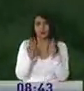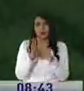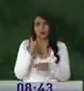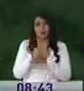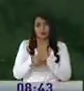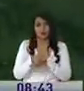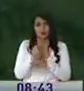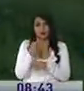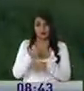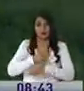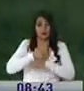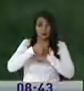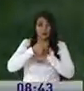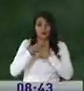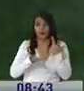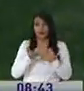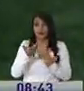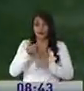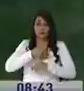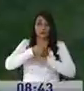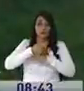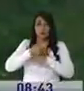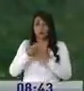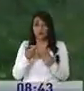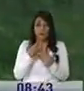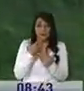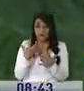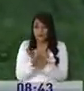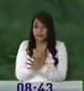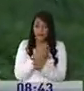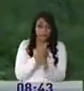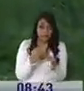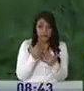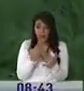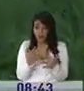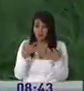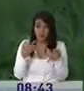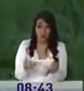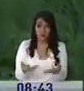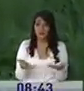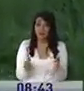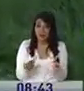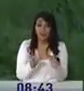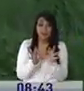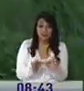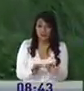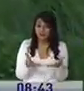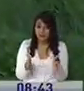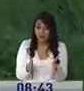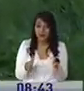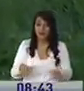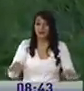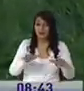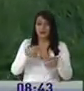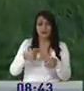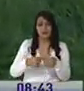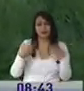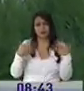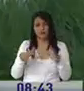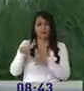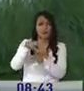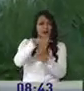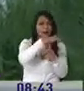si es que la autoridad por a o b motivos no alcanza a cumplir con todas estas mantenimientos que se deben realizar en la ciudad hay tanto parque en la